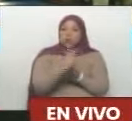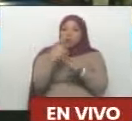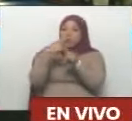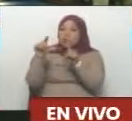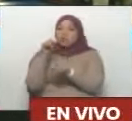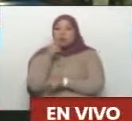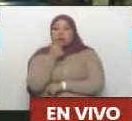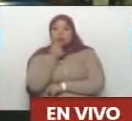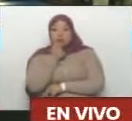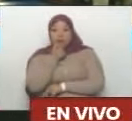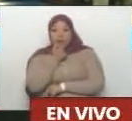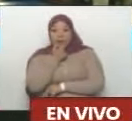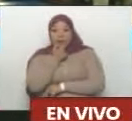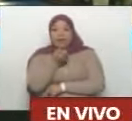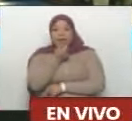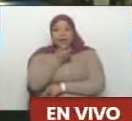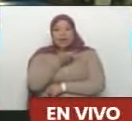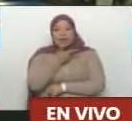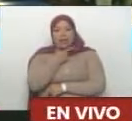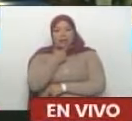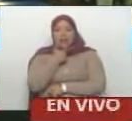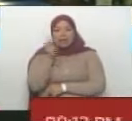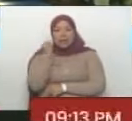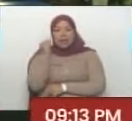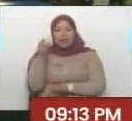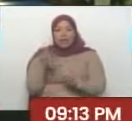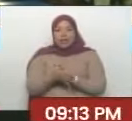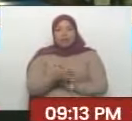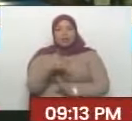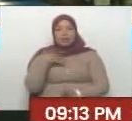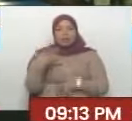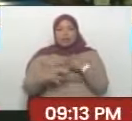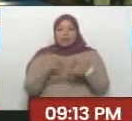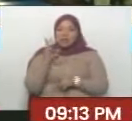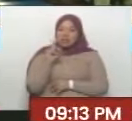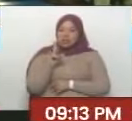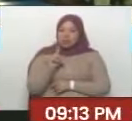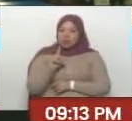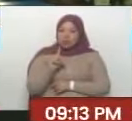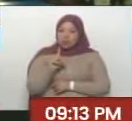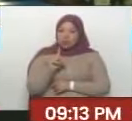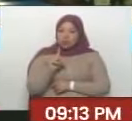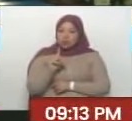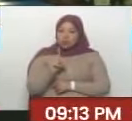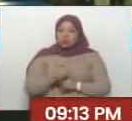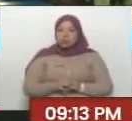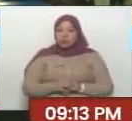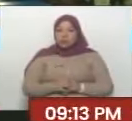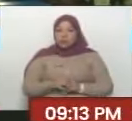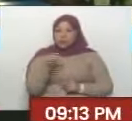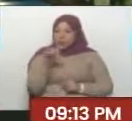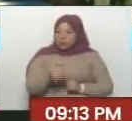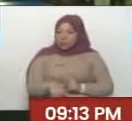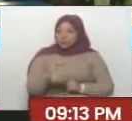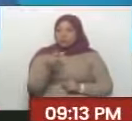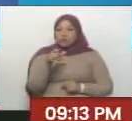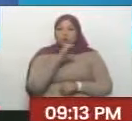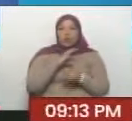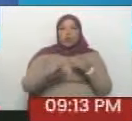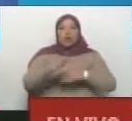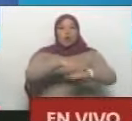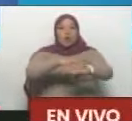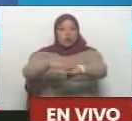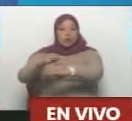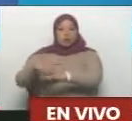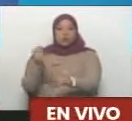otros idiomas, con otros ámbitos. En segundo lugar, aquí está la